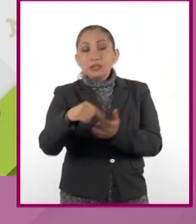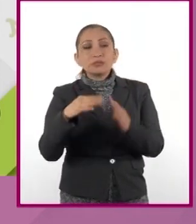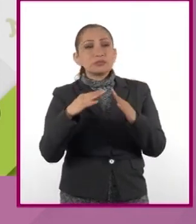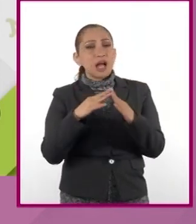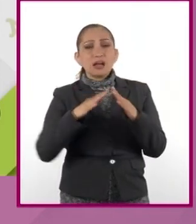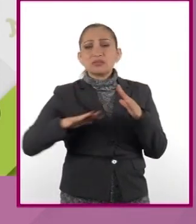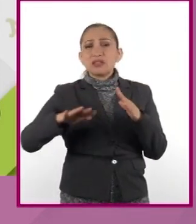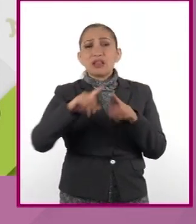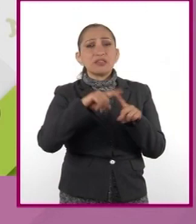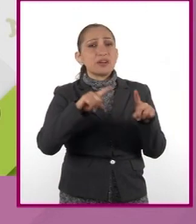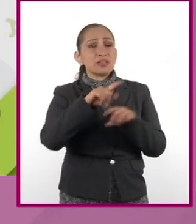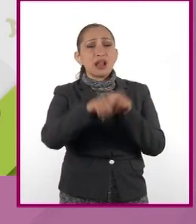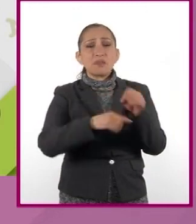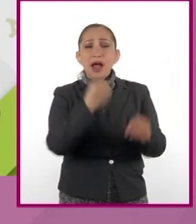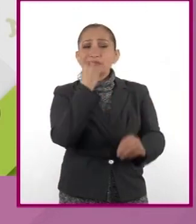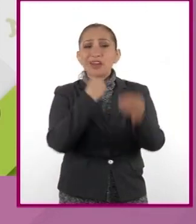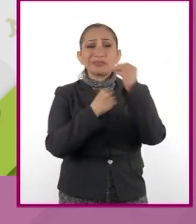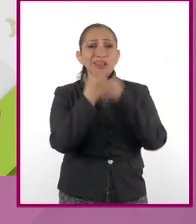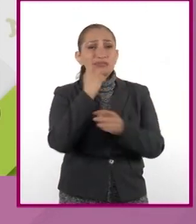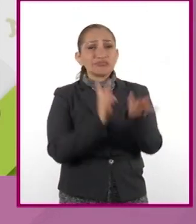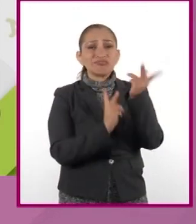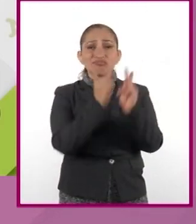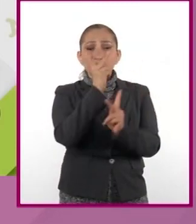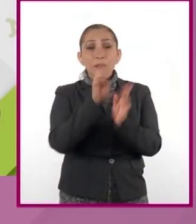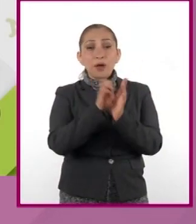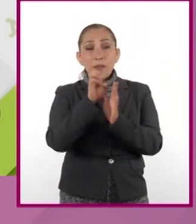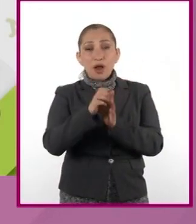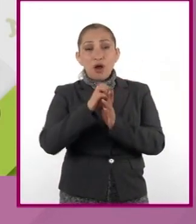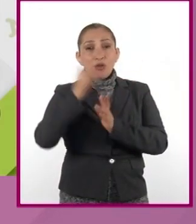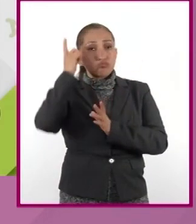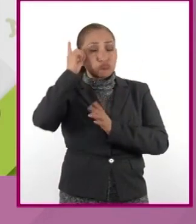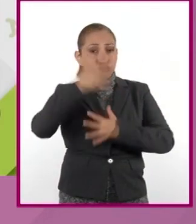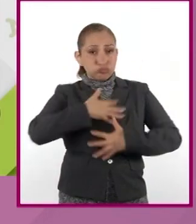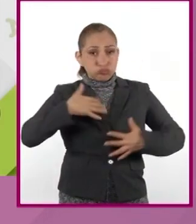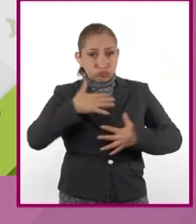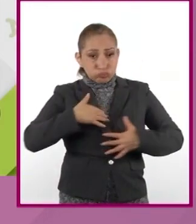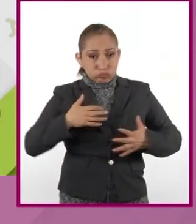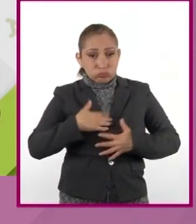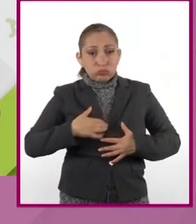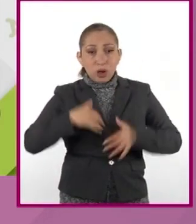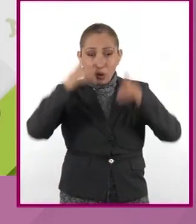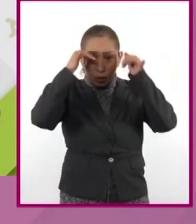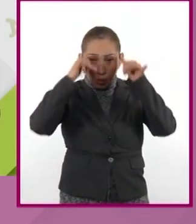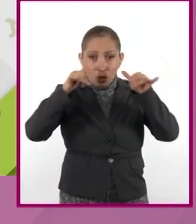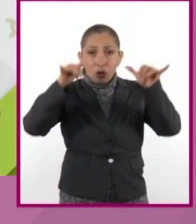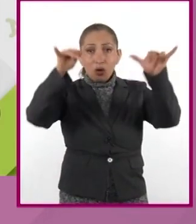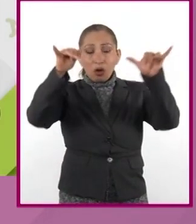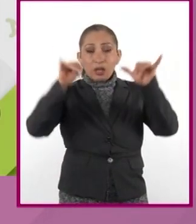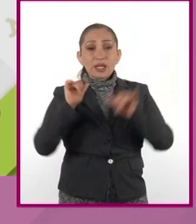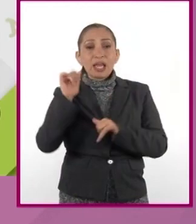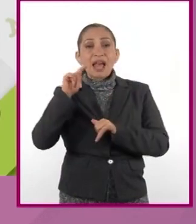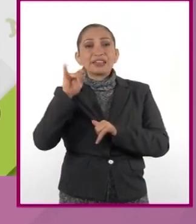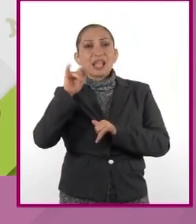de muchos herbívoros que comen hierba, como las cebras, los búfalos y los